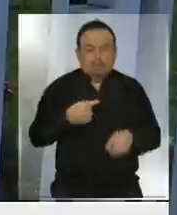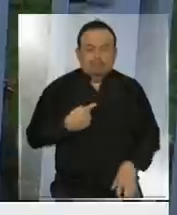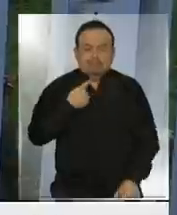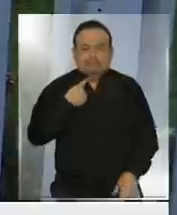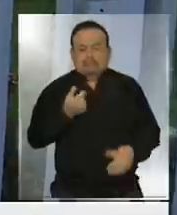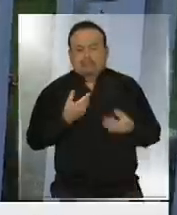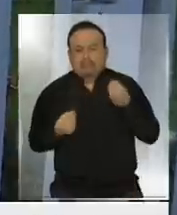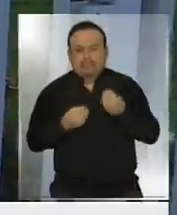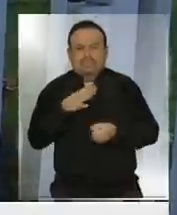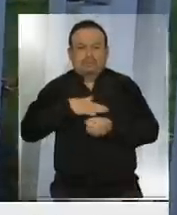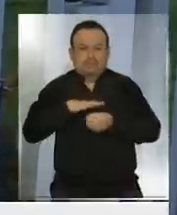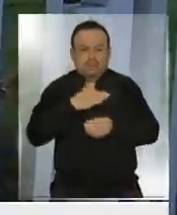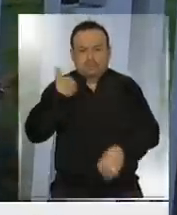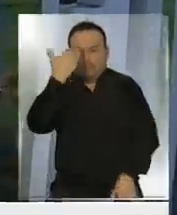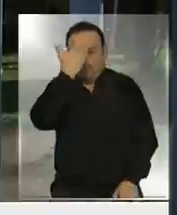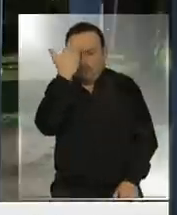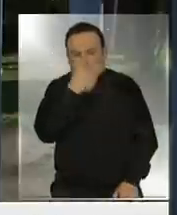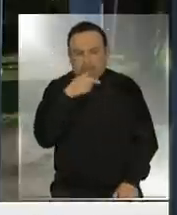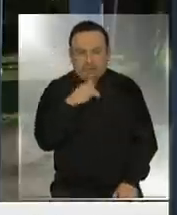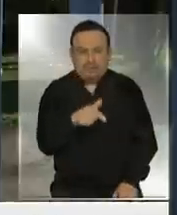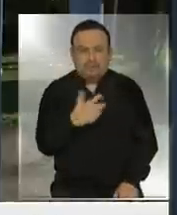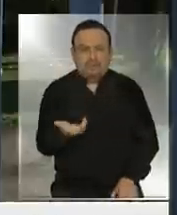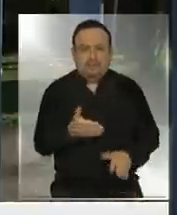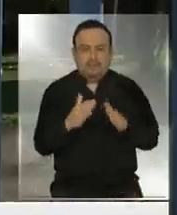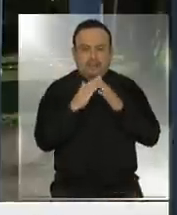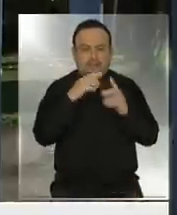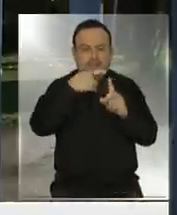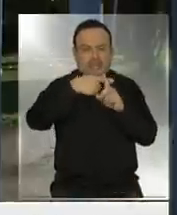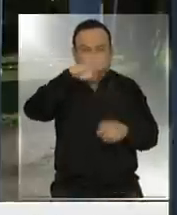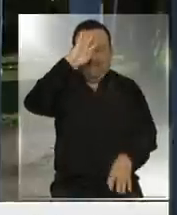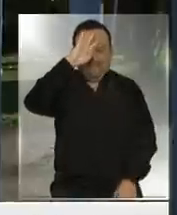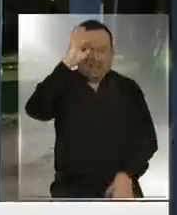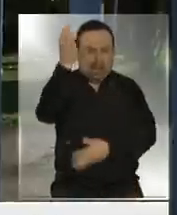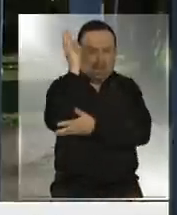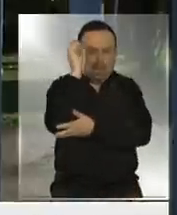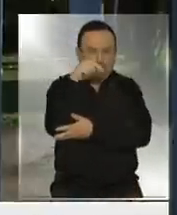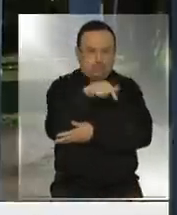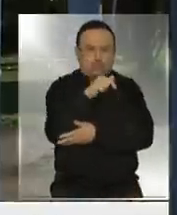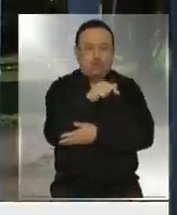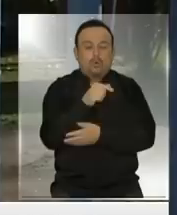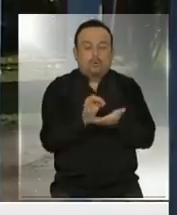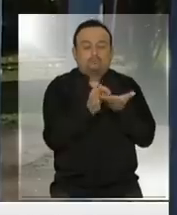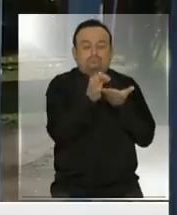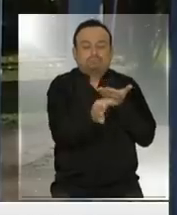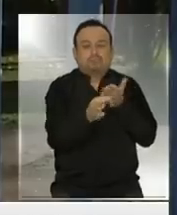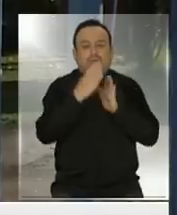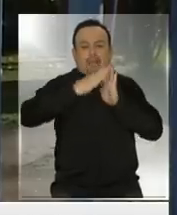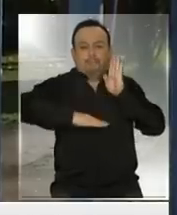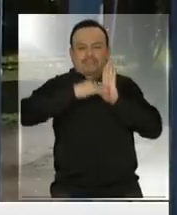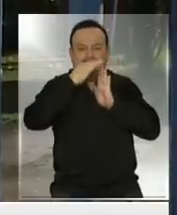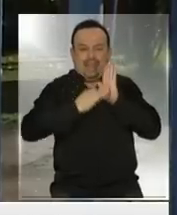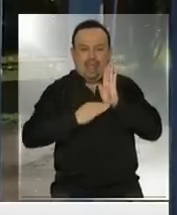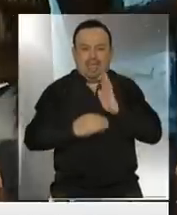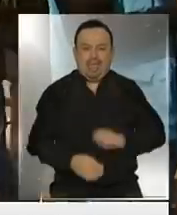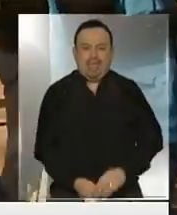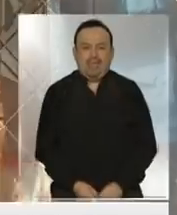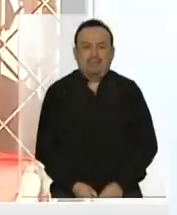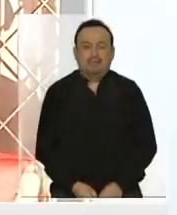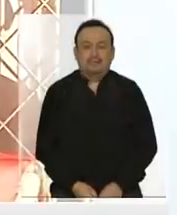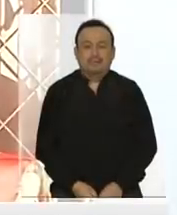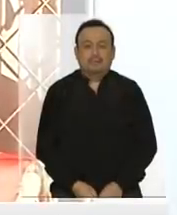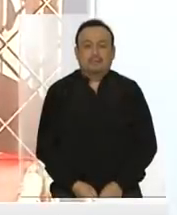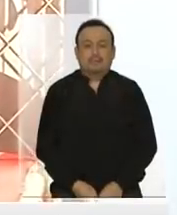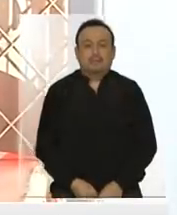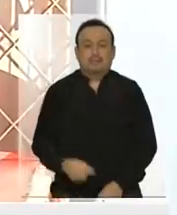toda esta situación que se ha generado en torno a este culto religioso que se estaba desarrollando la comuna de la pintana un 'mea